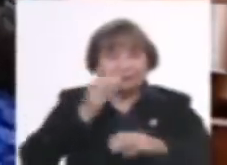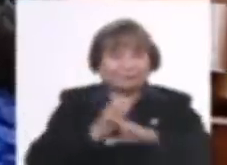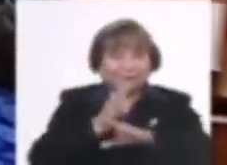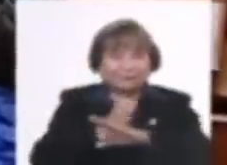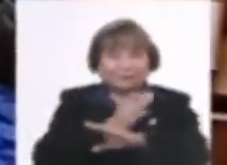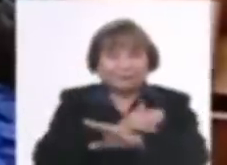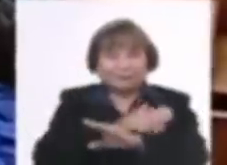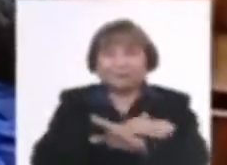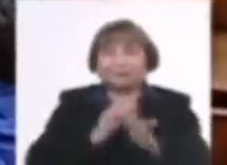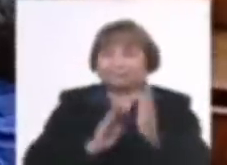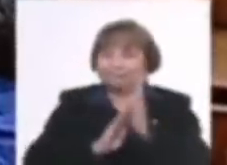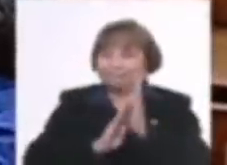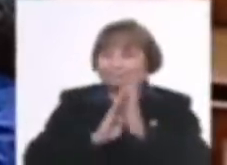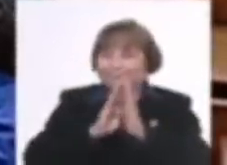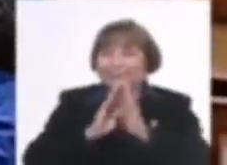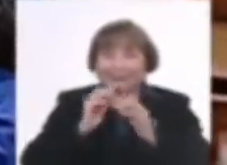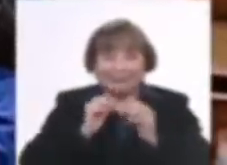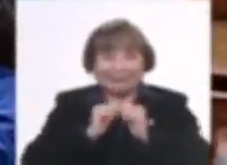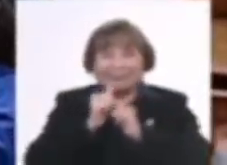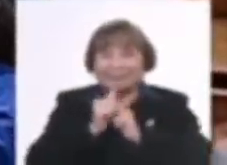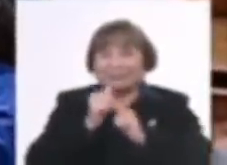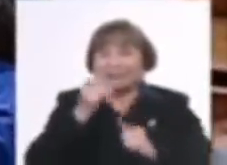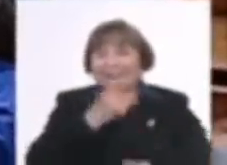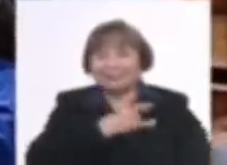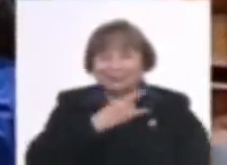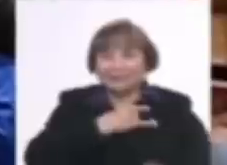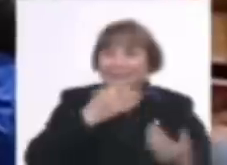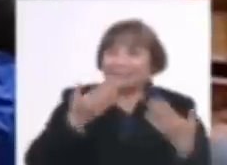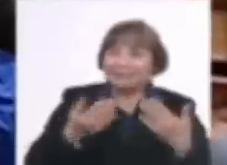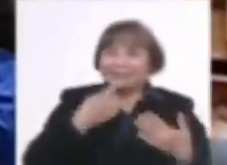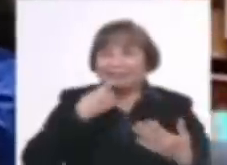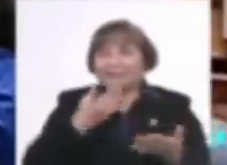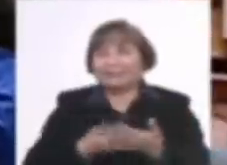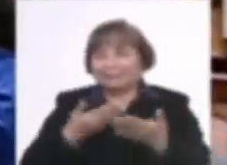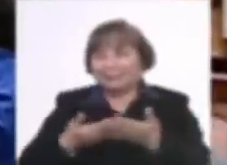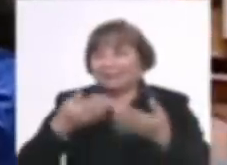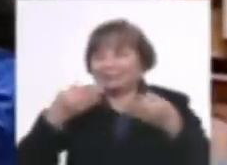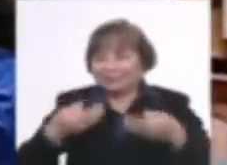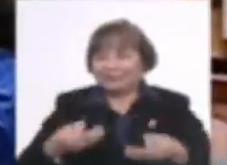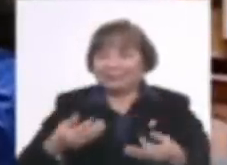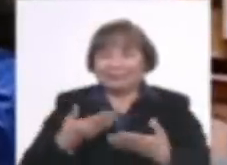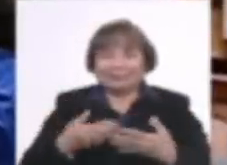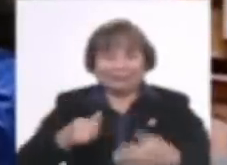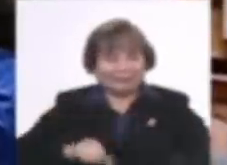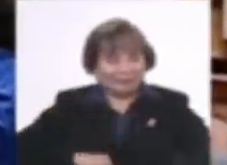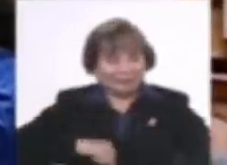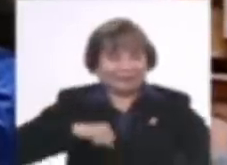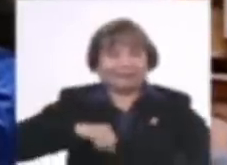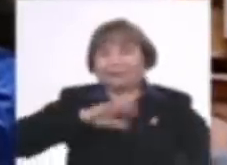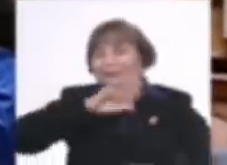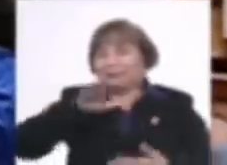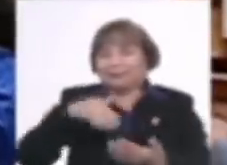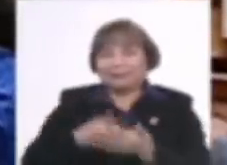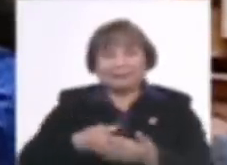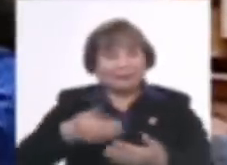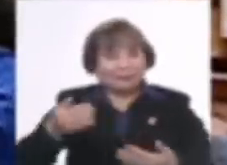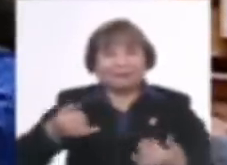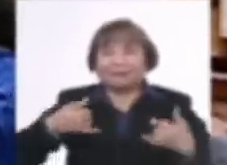superar, crecer, ha pasado por una universidad y eso evidentemente es un orgullo para todos los